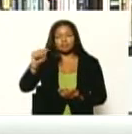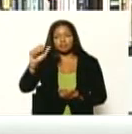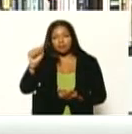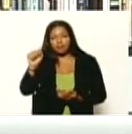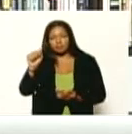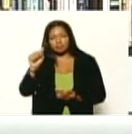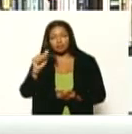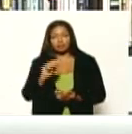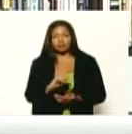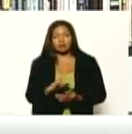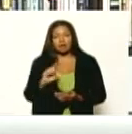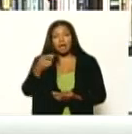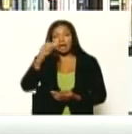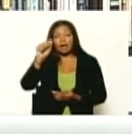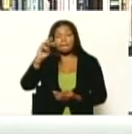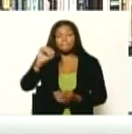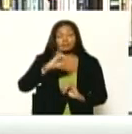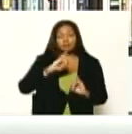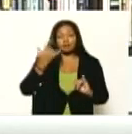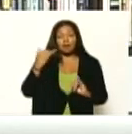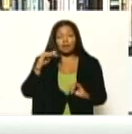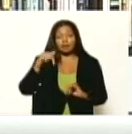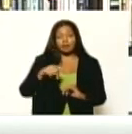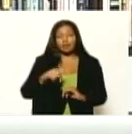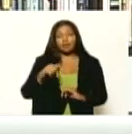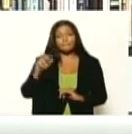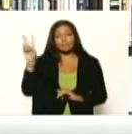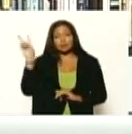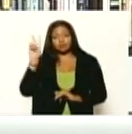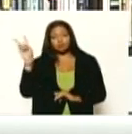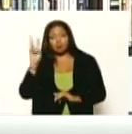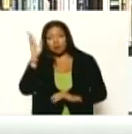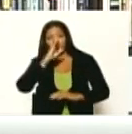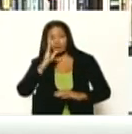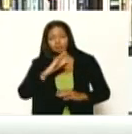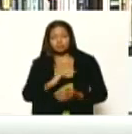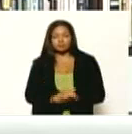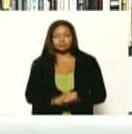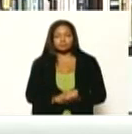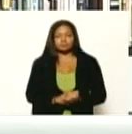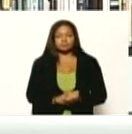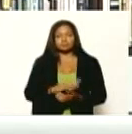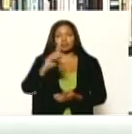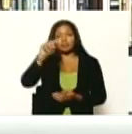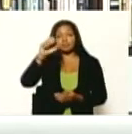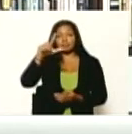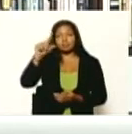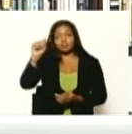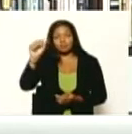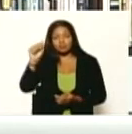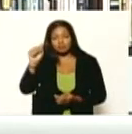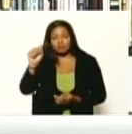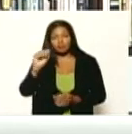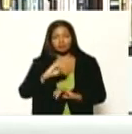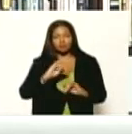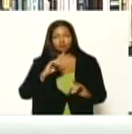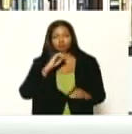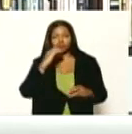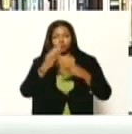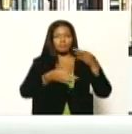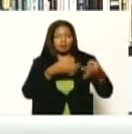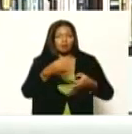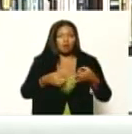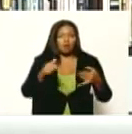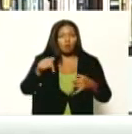sí está en Venezuela, la de Brasil, la que yo llamo Bolsonaro, y la variante Delta, que ya hemos hablado de ella